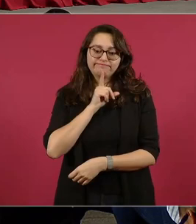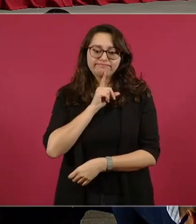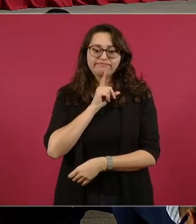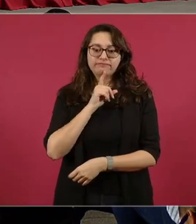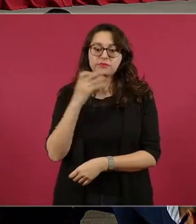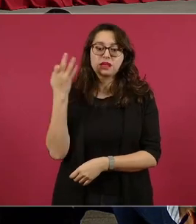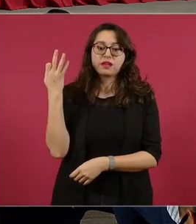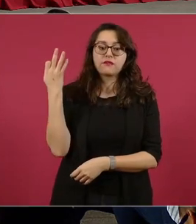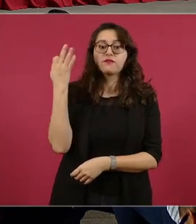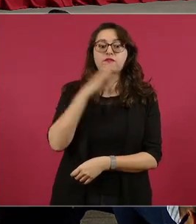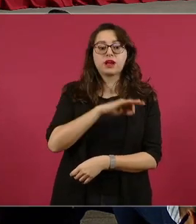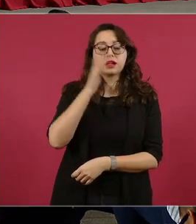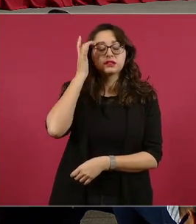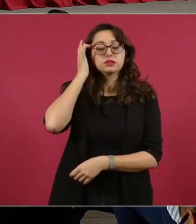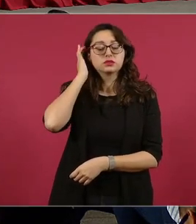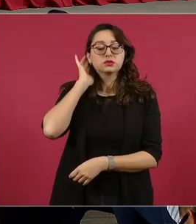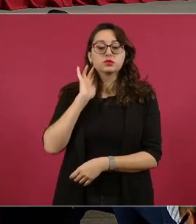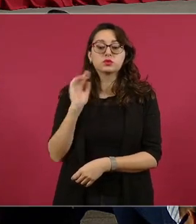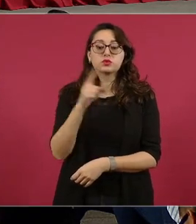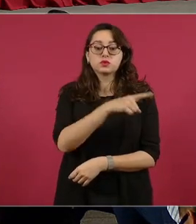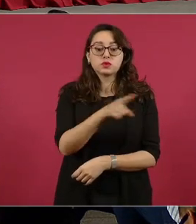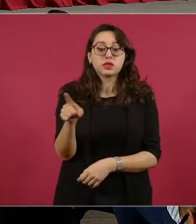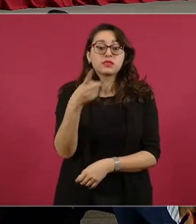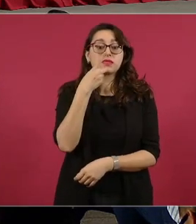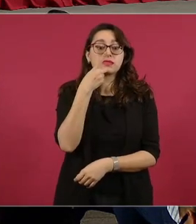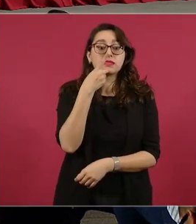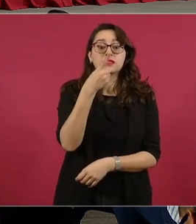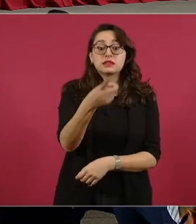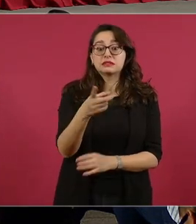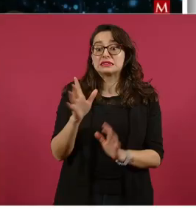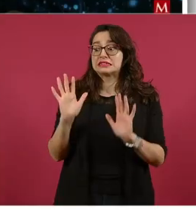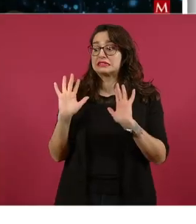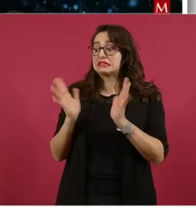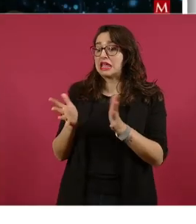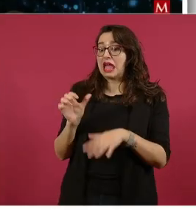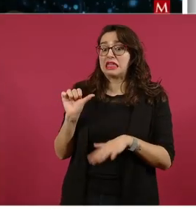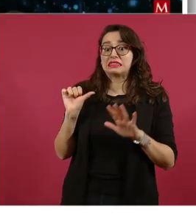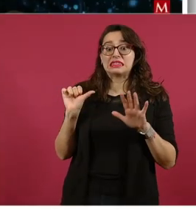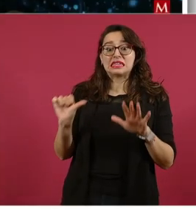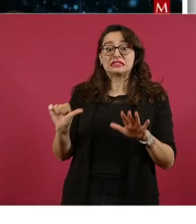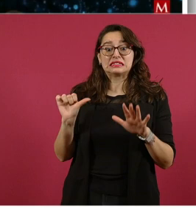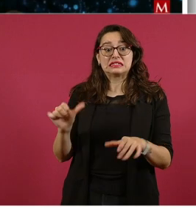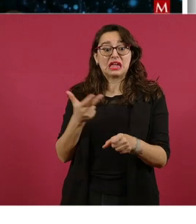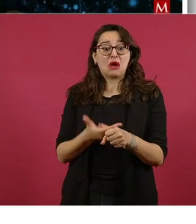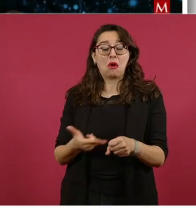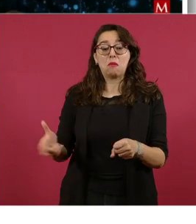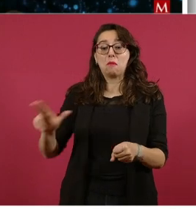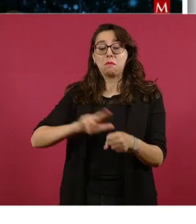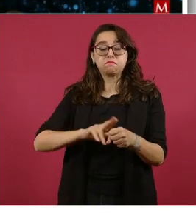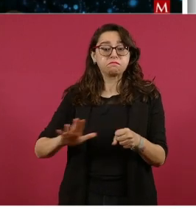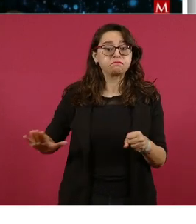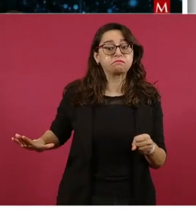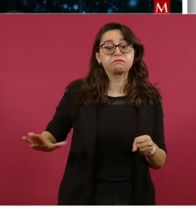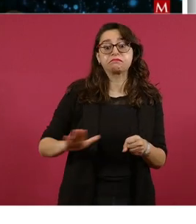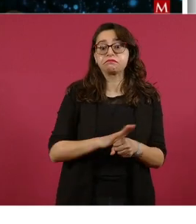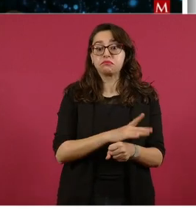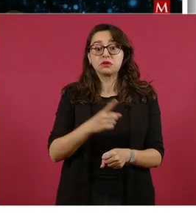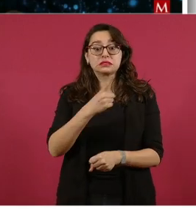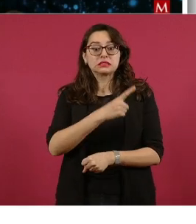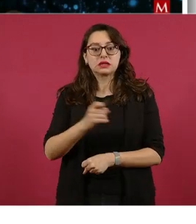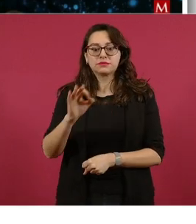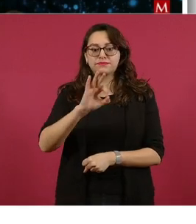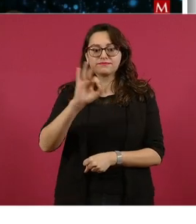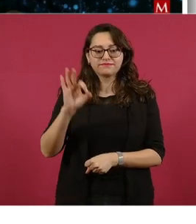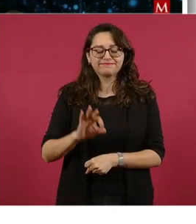casos de COVID-19 y la supuesta saturación de 16 hospitales con ocupación del 100%, lo cual, hay que decirlo,